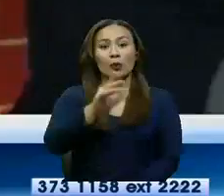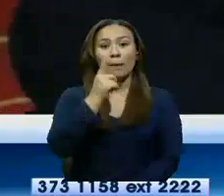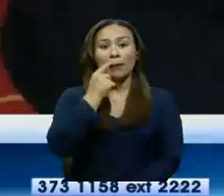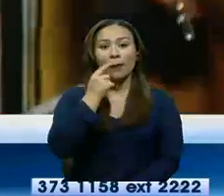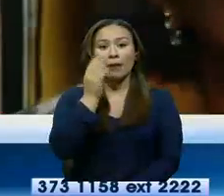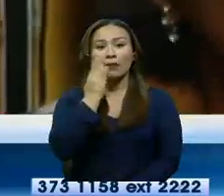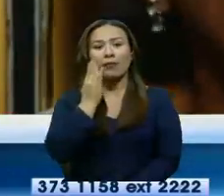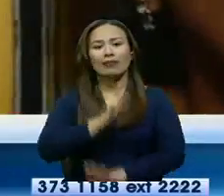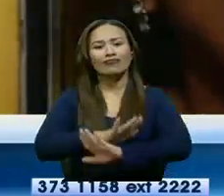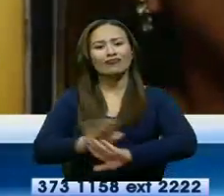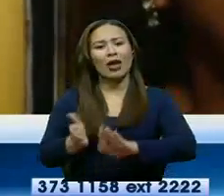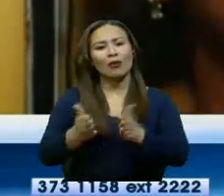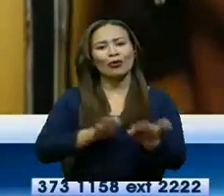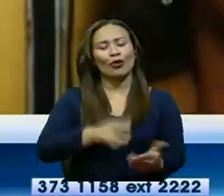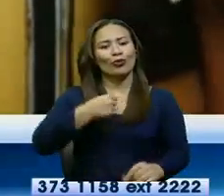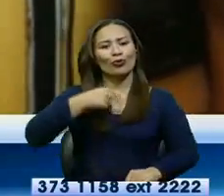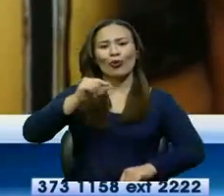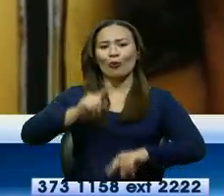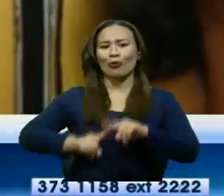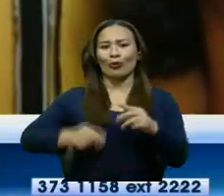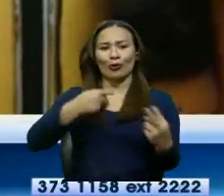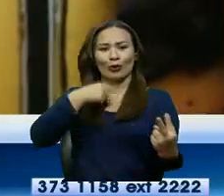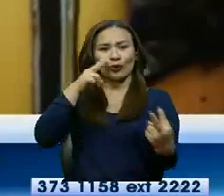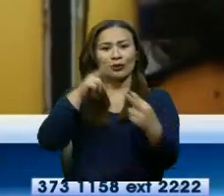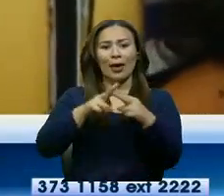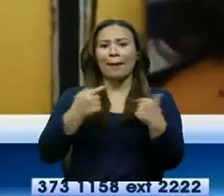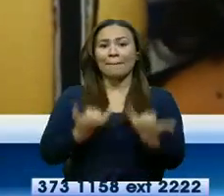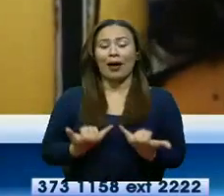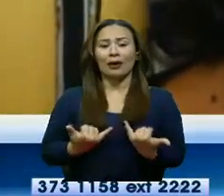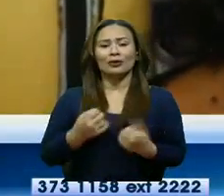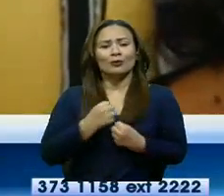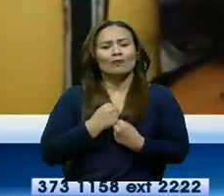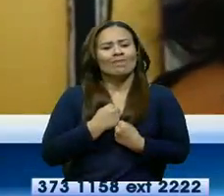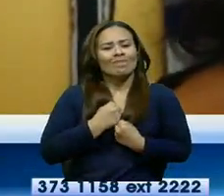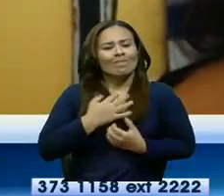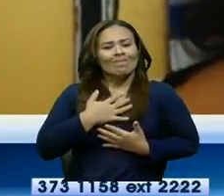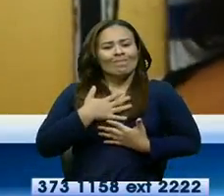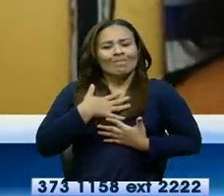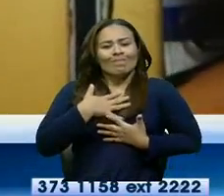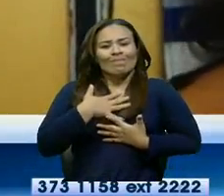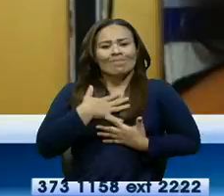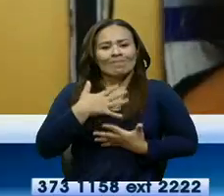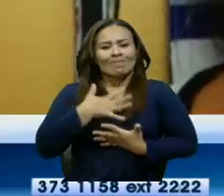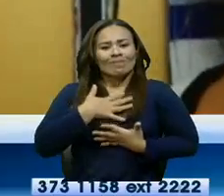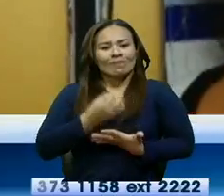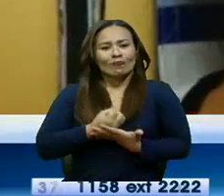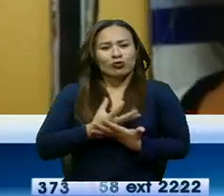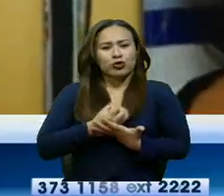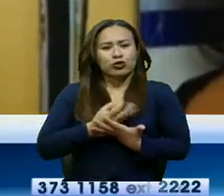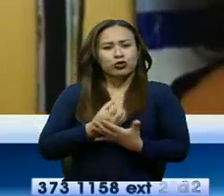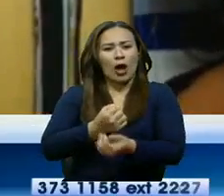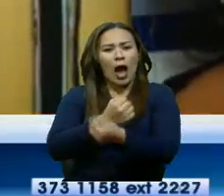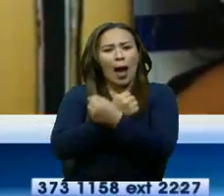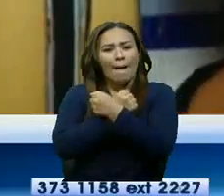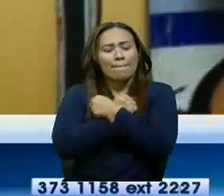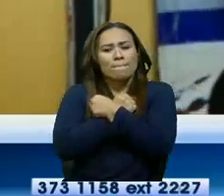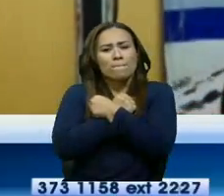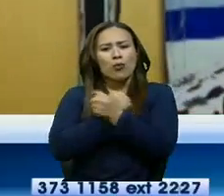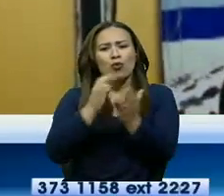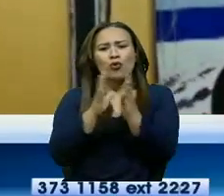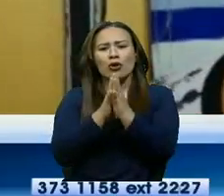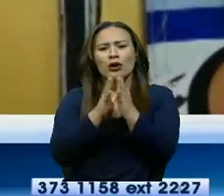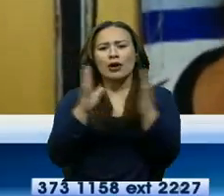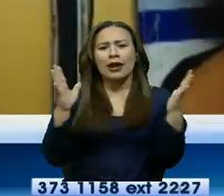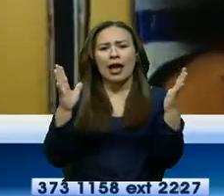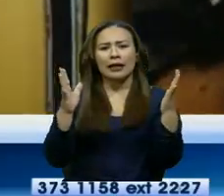conocer. Una emoción fuerte, una muy buena, un buen amor, encontrar a mi madre viva